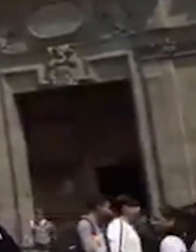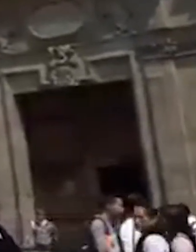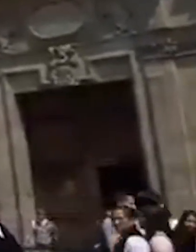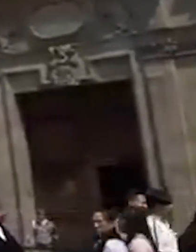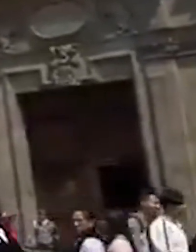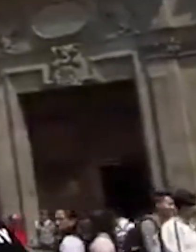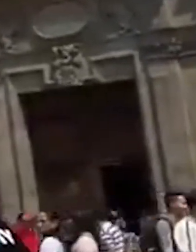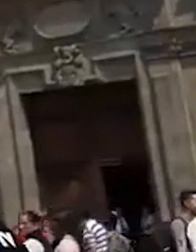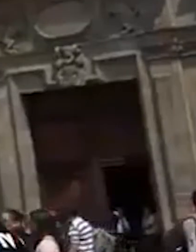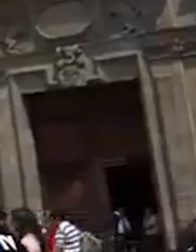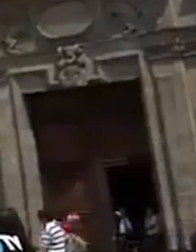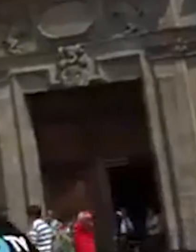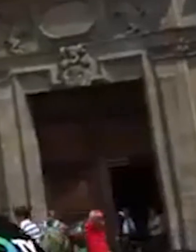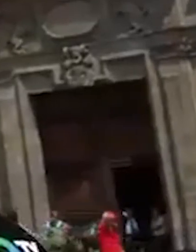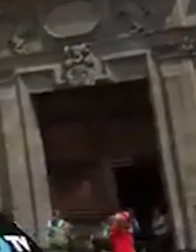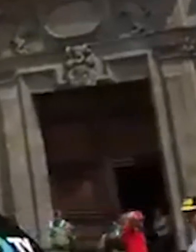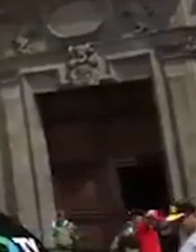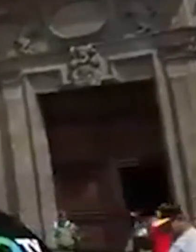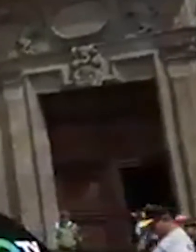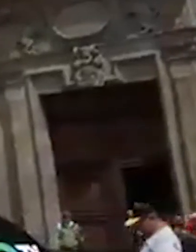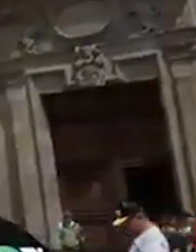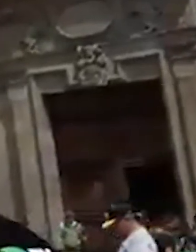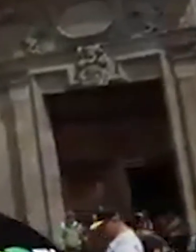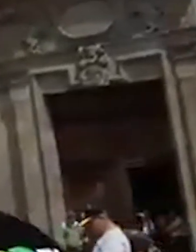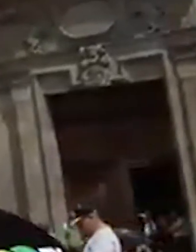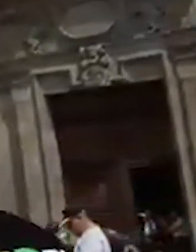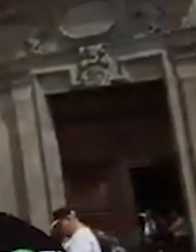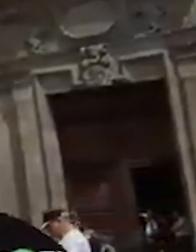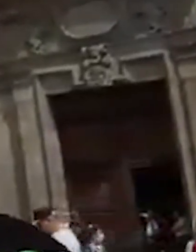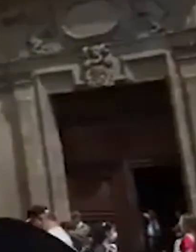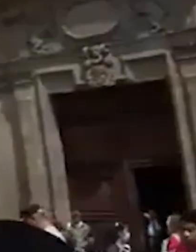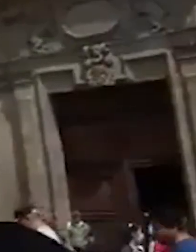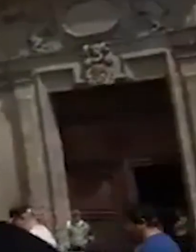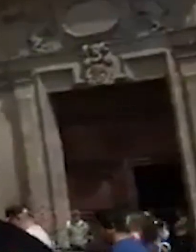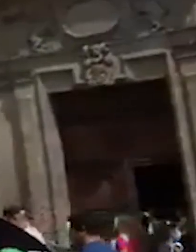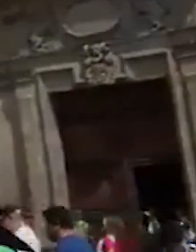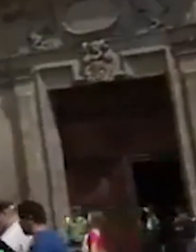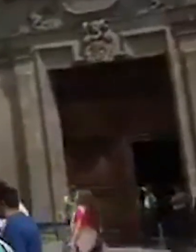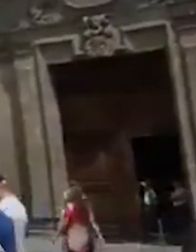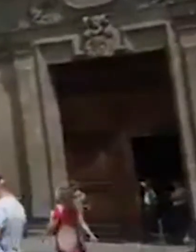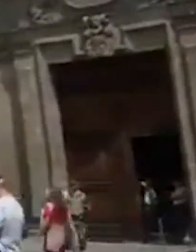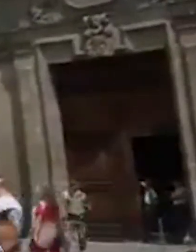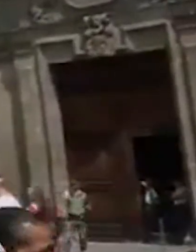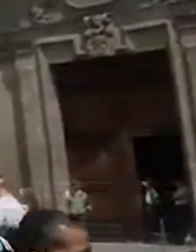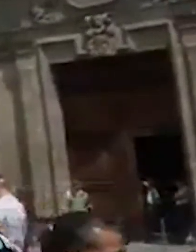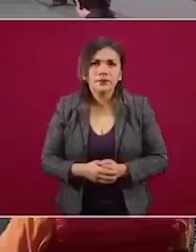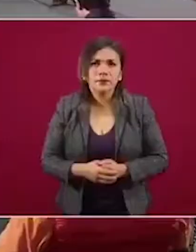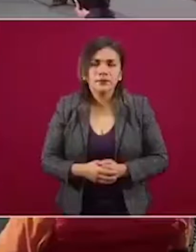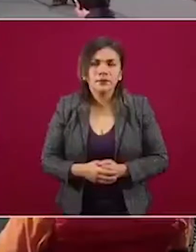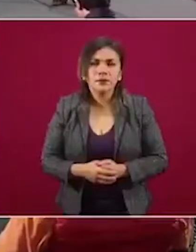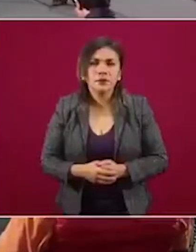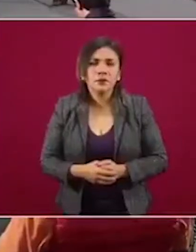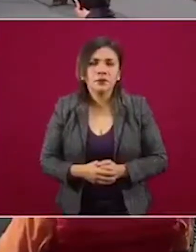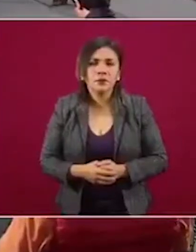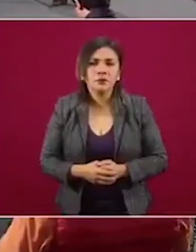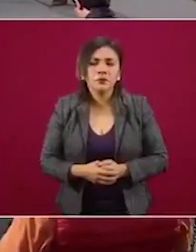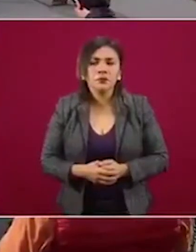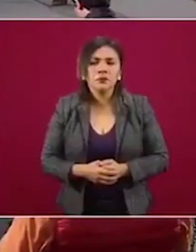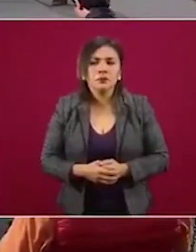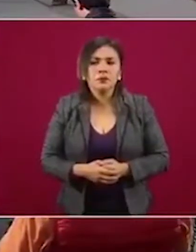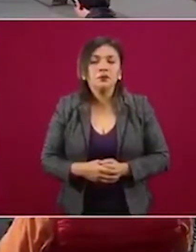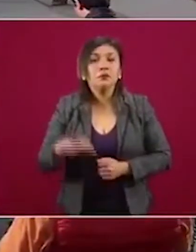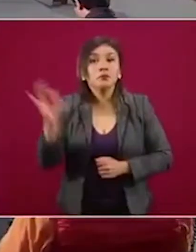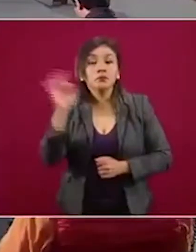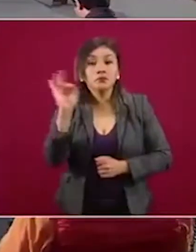una nueva cortina de humo para el gobierno de Andrés Manuel López Obrador, que pasa uno de sus momentos más complicados. López Obrador va a la baja en